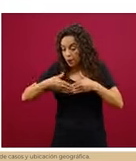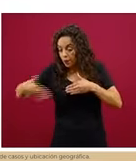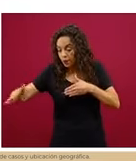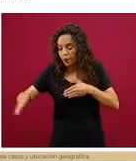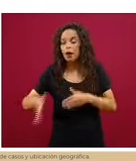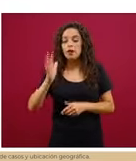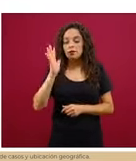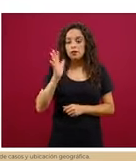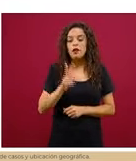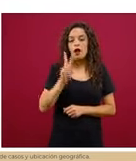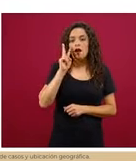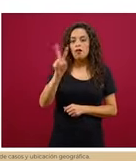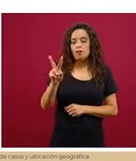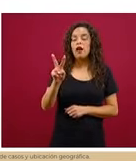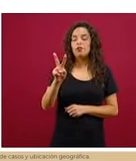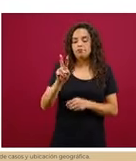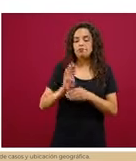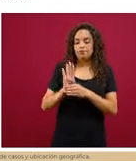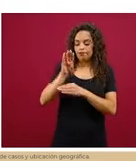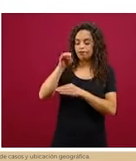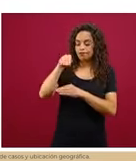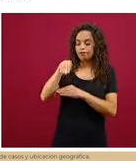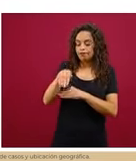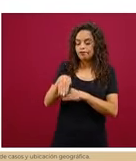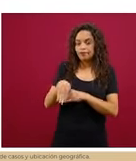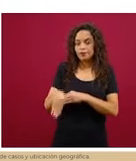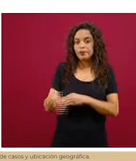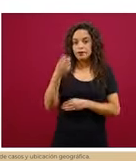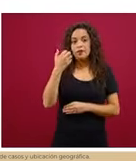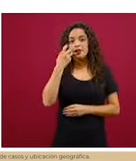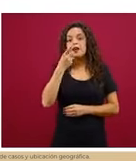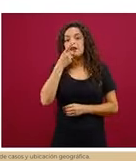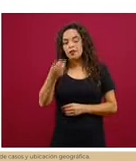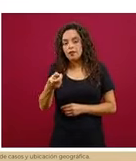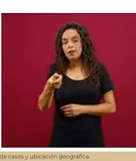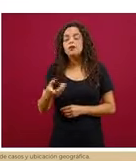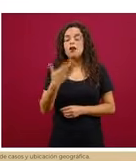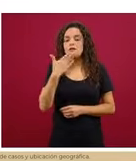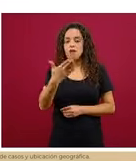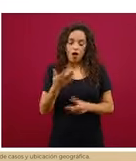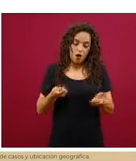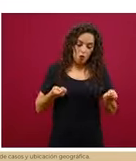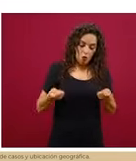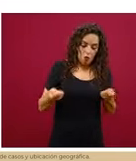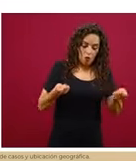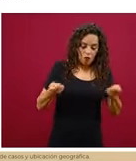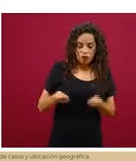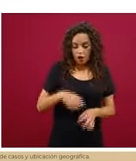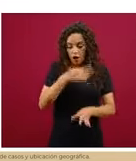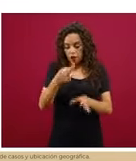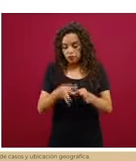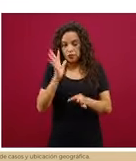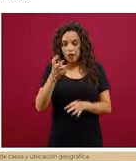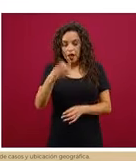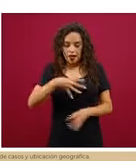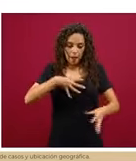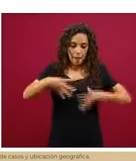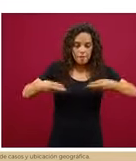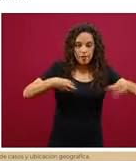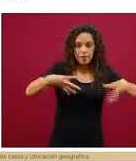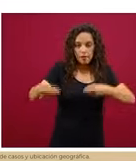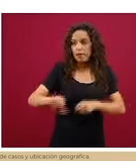ya realizado lógicamente un descenso, lo que habla de que se está llevando a cabo un control de la epidemia en los mismos.